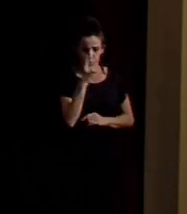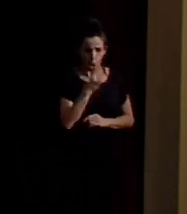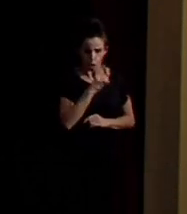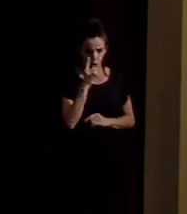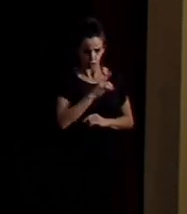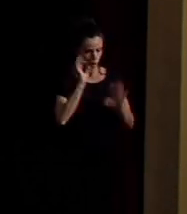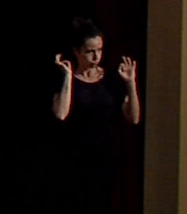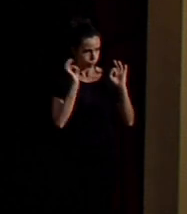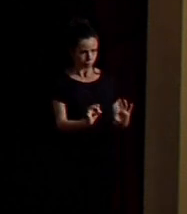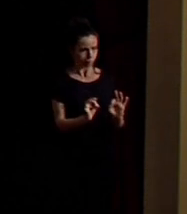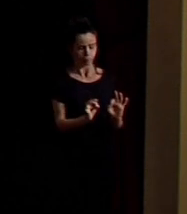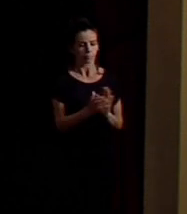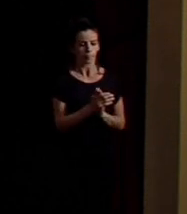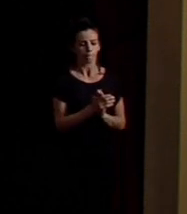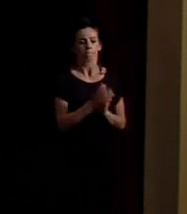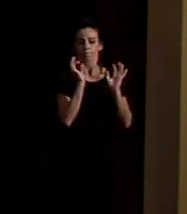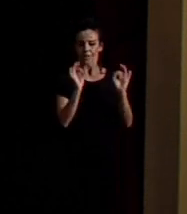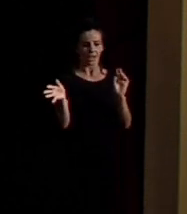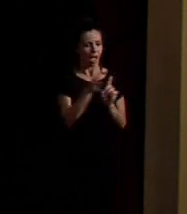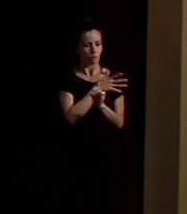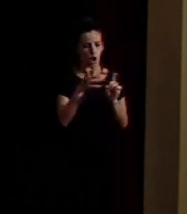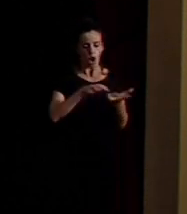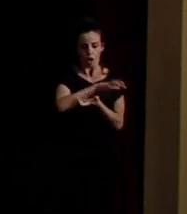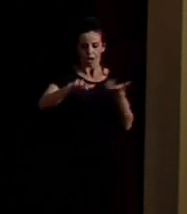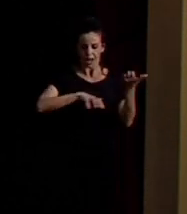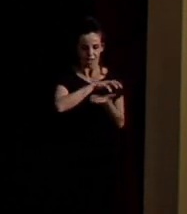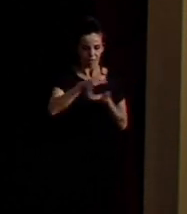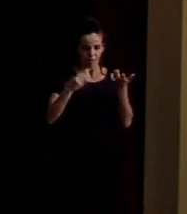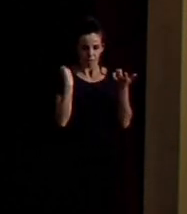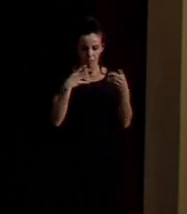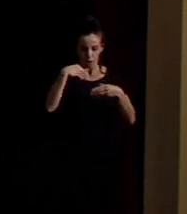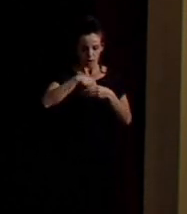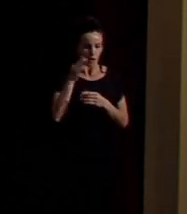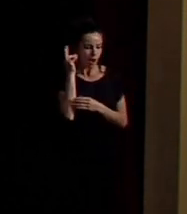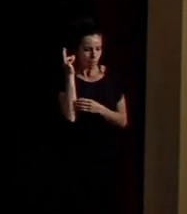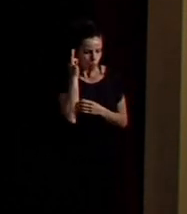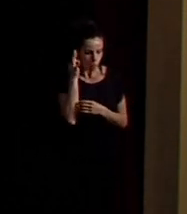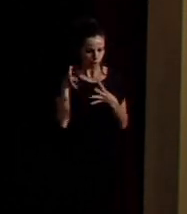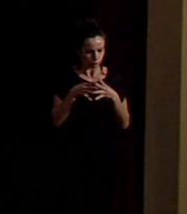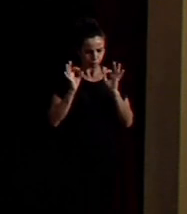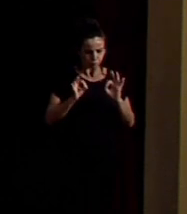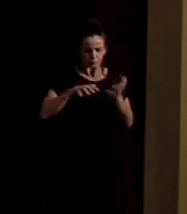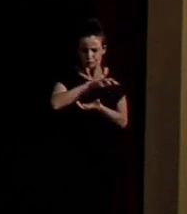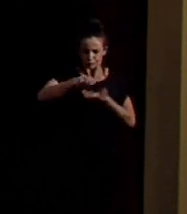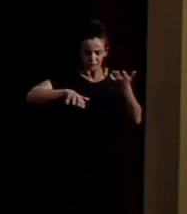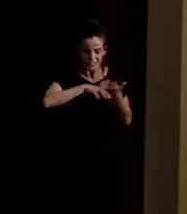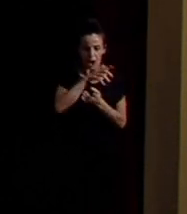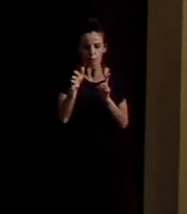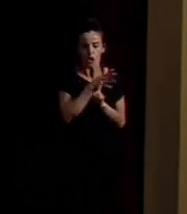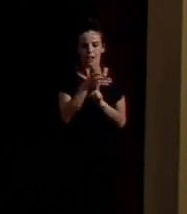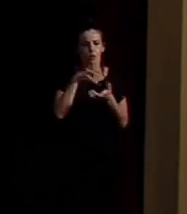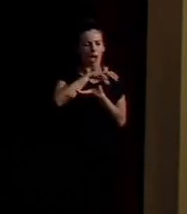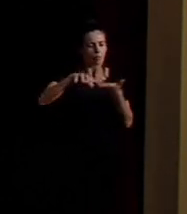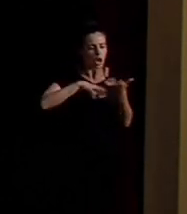donde efectivamente la violencia estructural que sufren las mujeres se ve acompañada de una violencia simbólica,